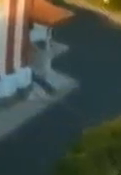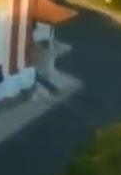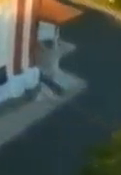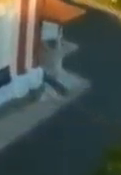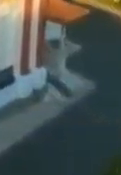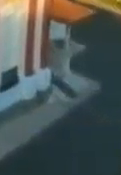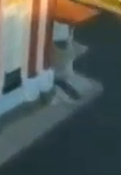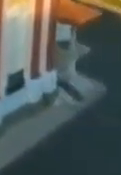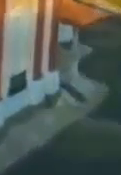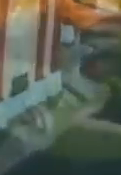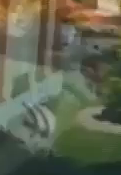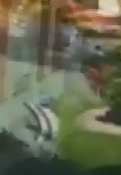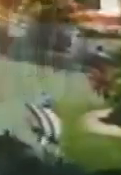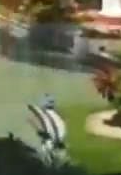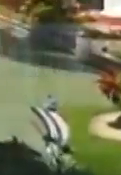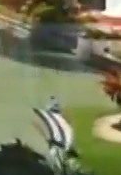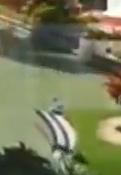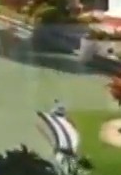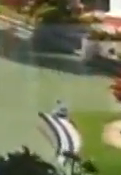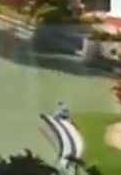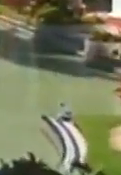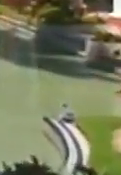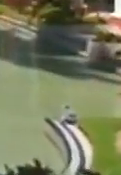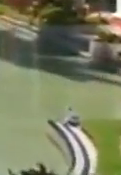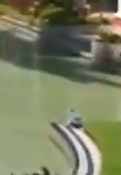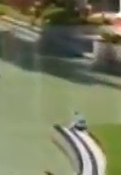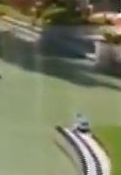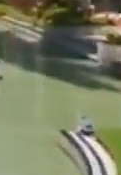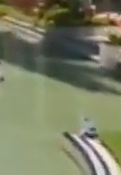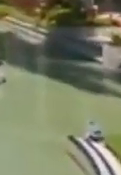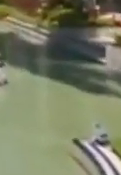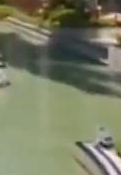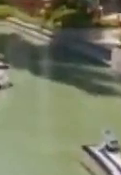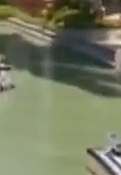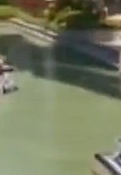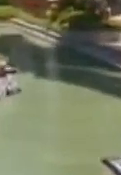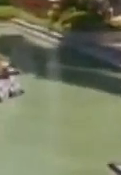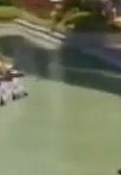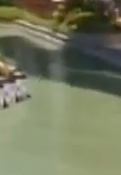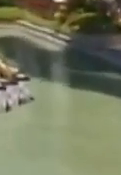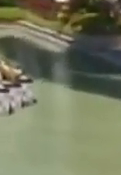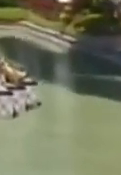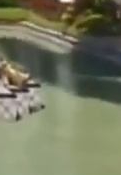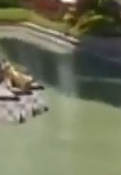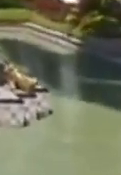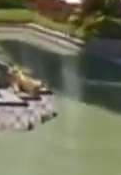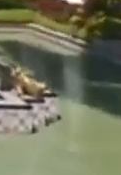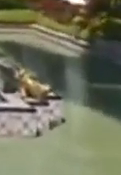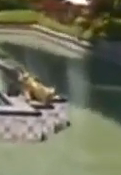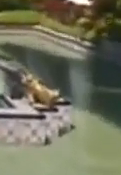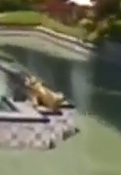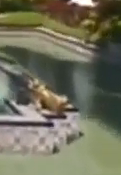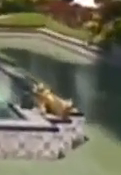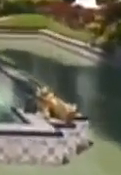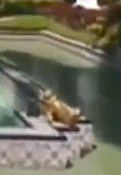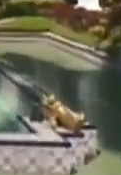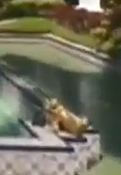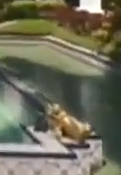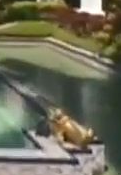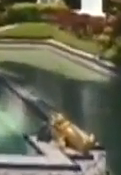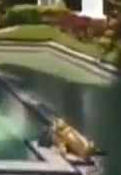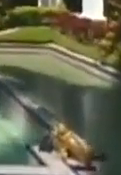lunes 20 de febrero regresaron a Venezuela los brigadistas del Grupo de Tarea Humanitaria Simón Bolívar, que cumplieron labores de